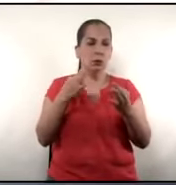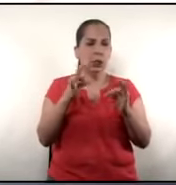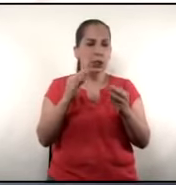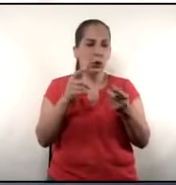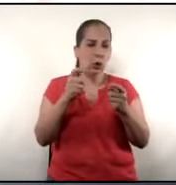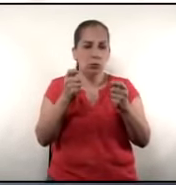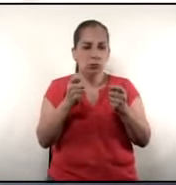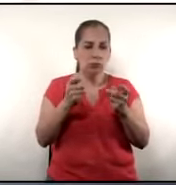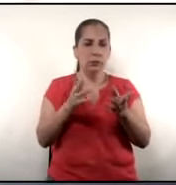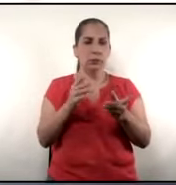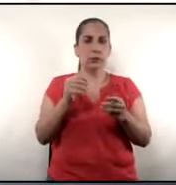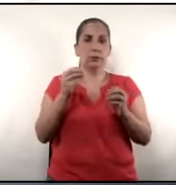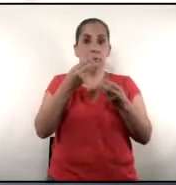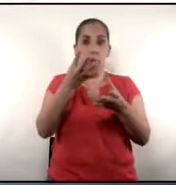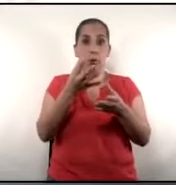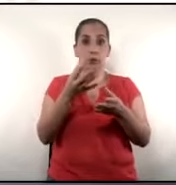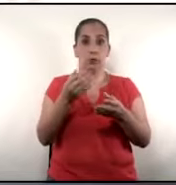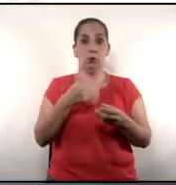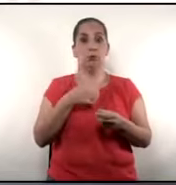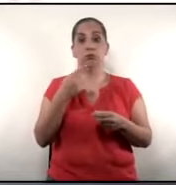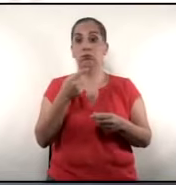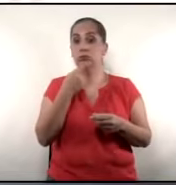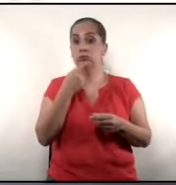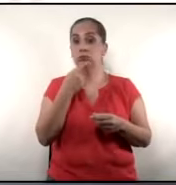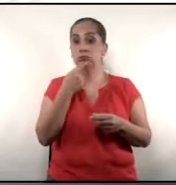tenemos estimaciones